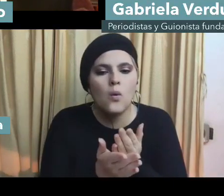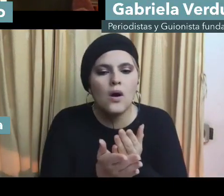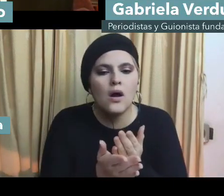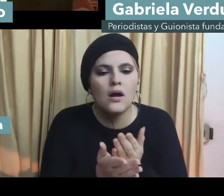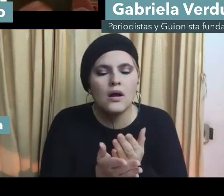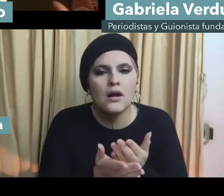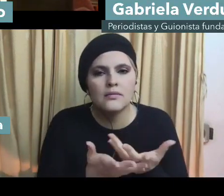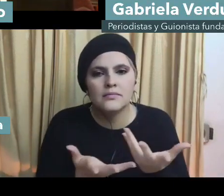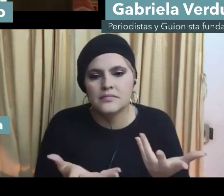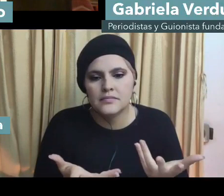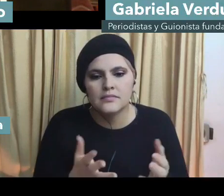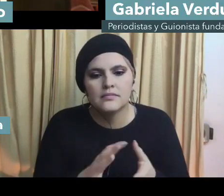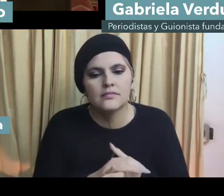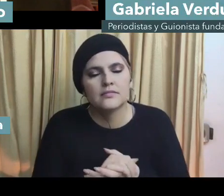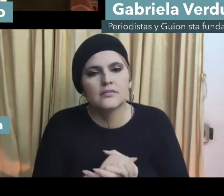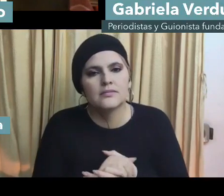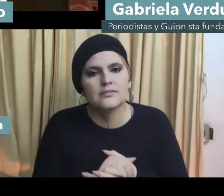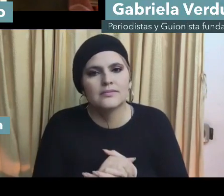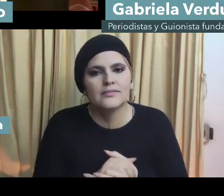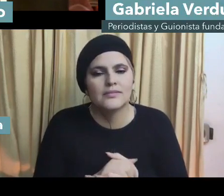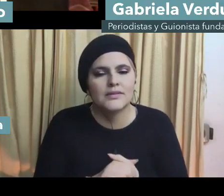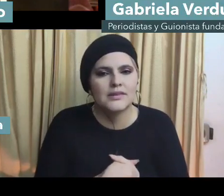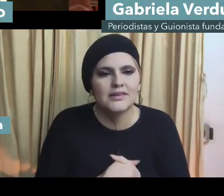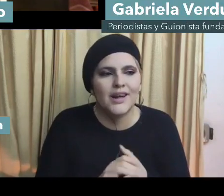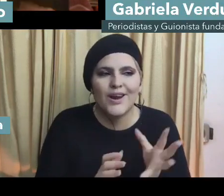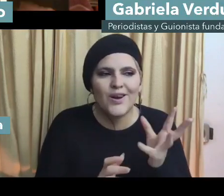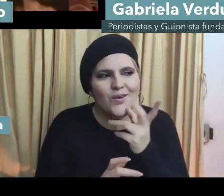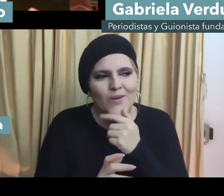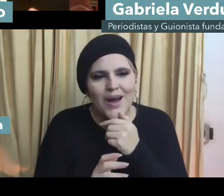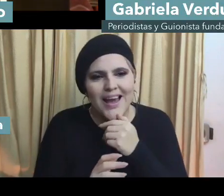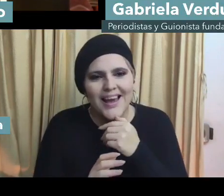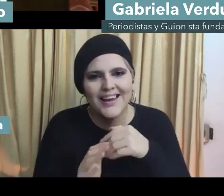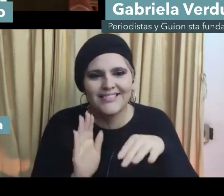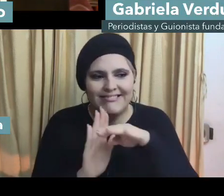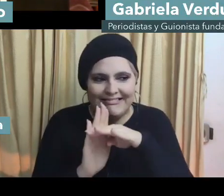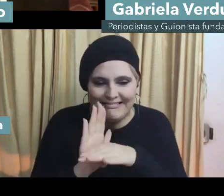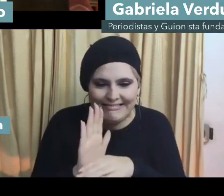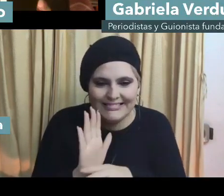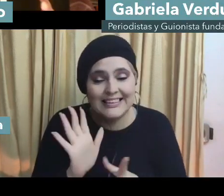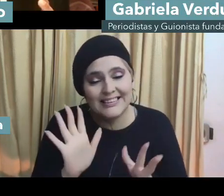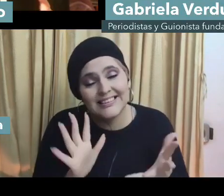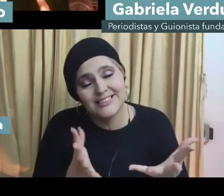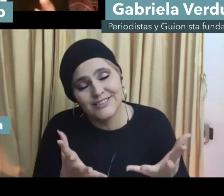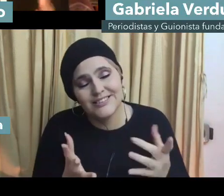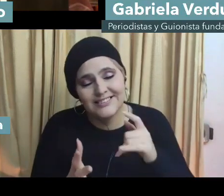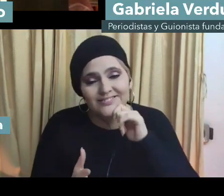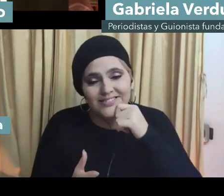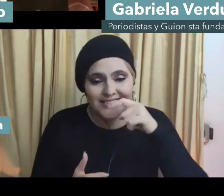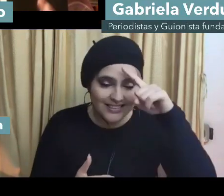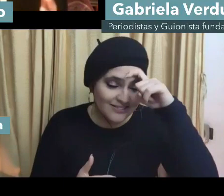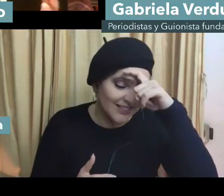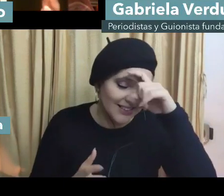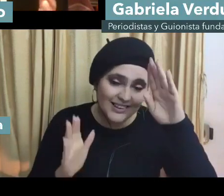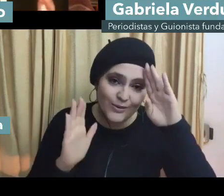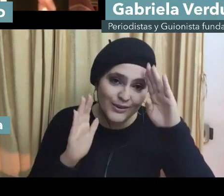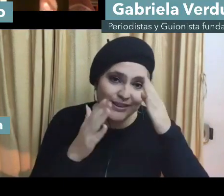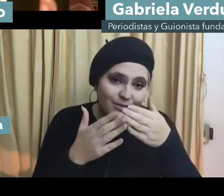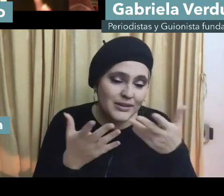no hay una receta, y eso, como digo, esa es la dificultad un poco del autismo. No hay una receta.